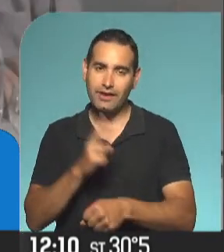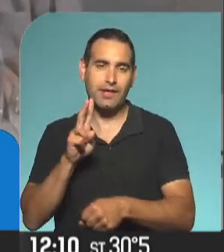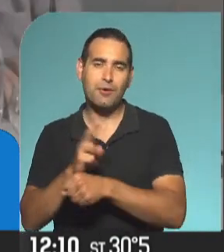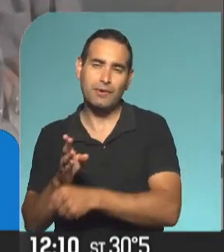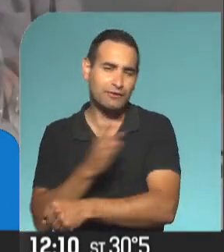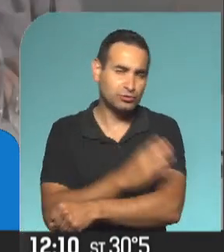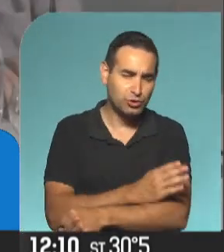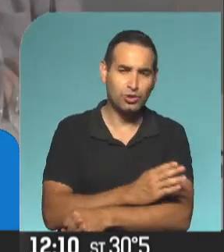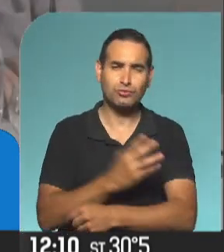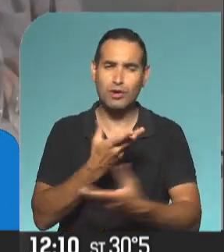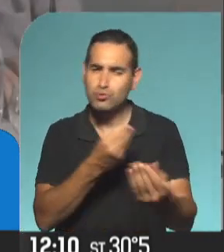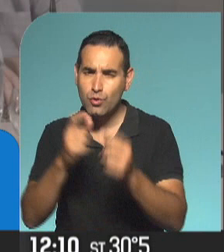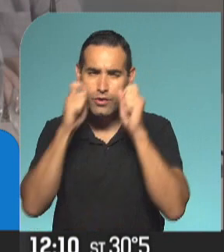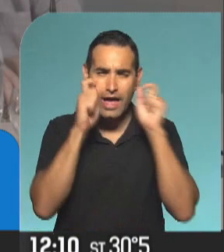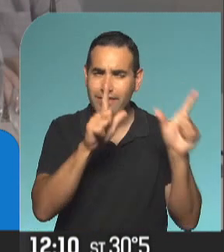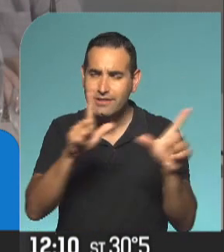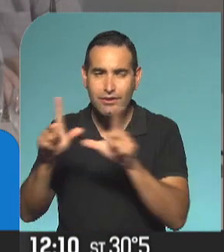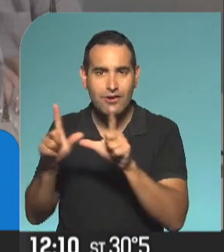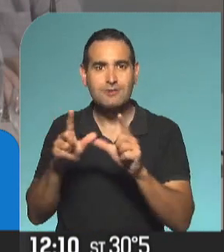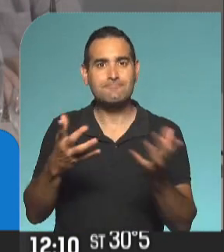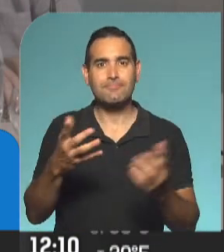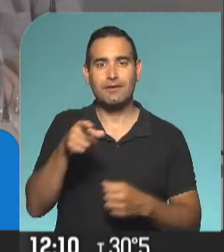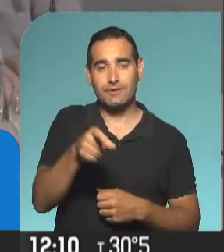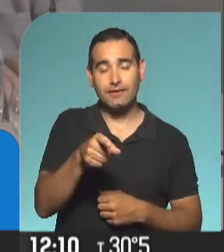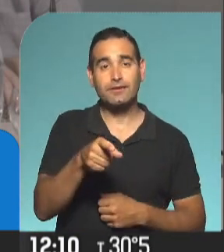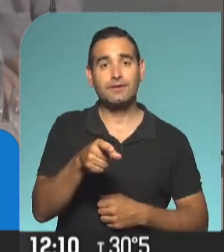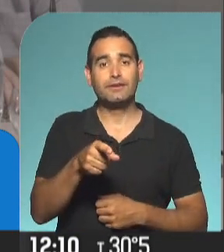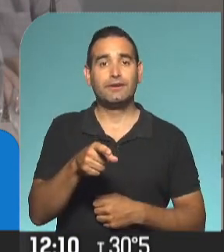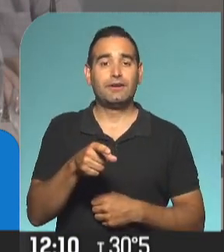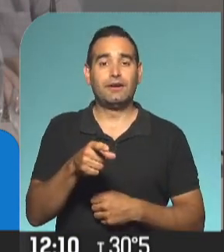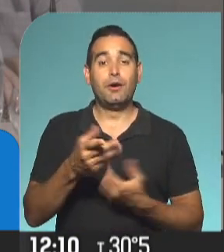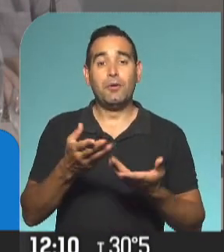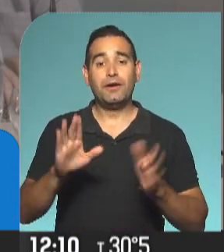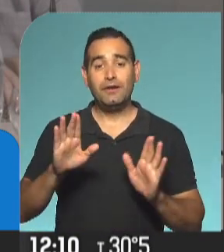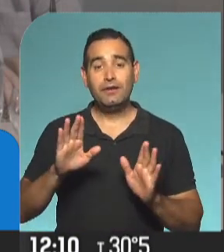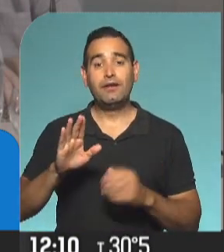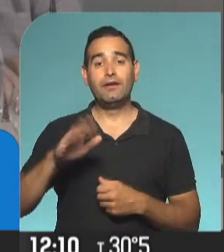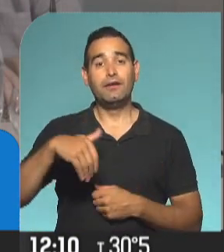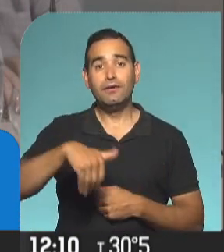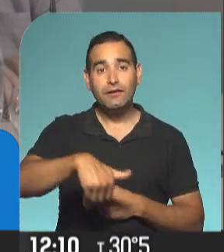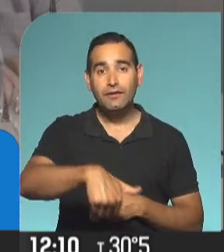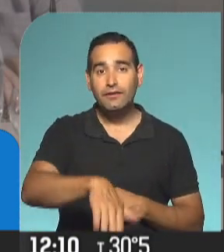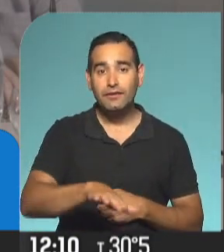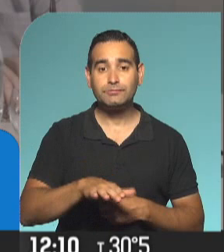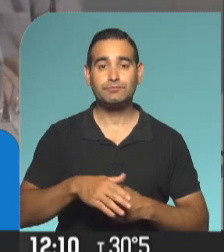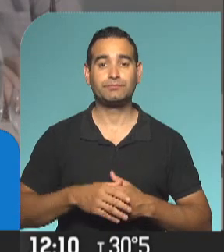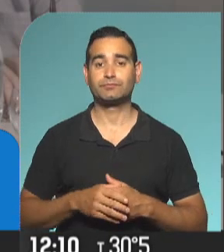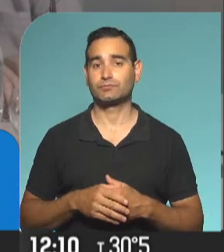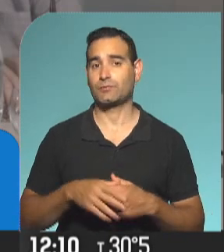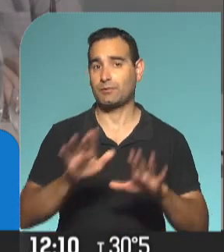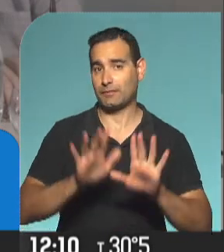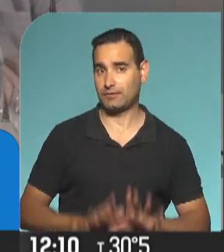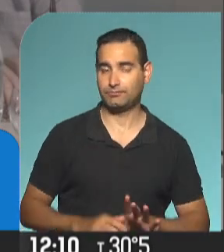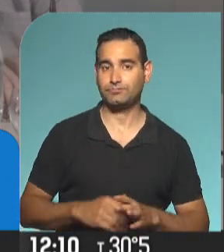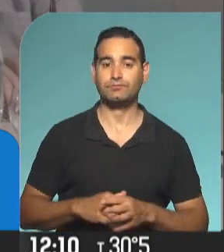que ser solidarios, que estar atentos. Me parece que en ese marco puede ser que podamos inscribir cualquier cosa que pueda venir.